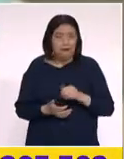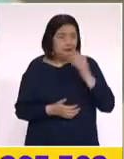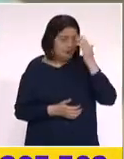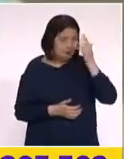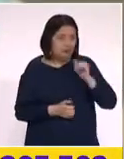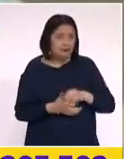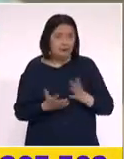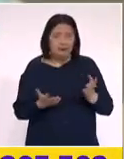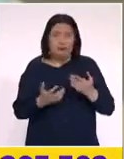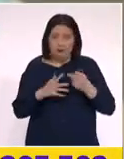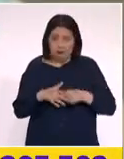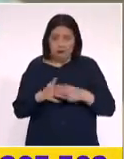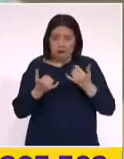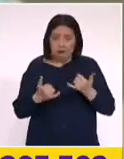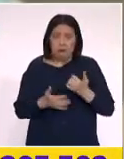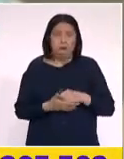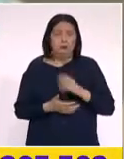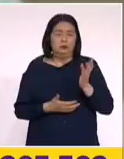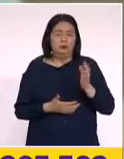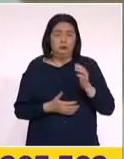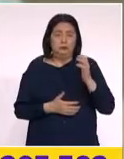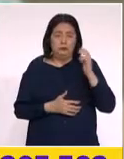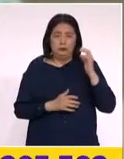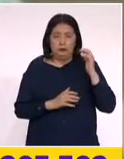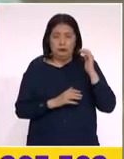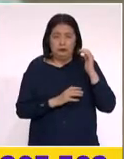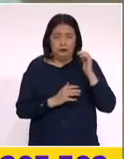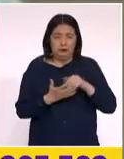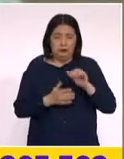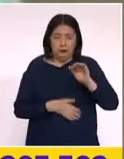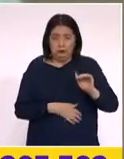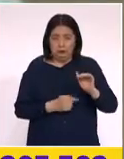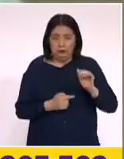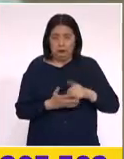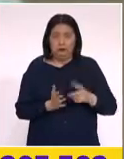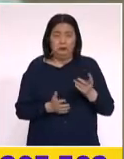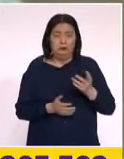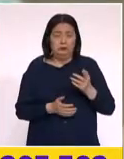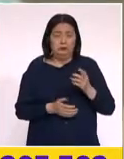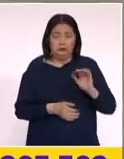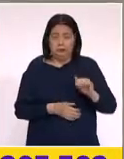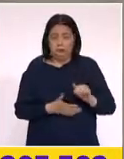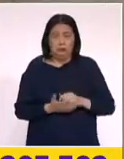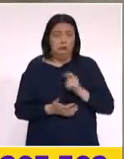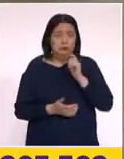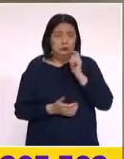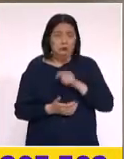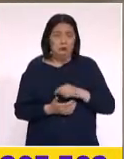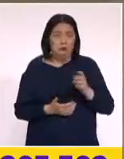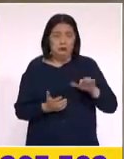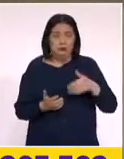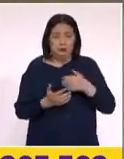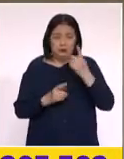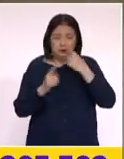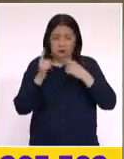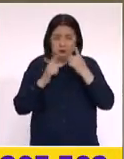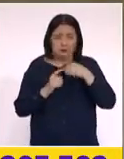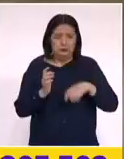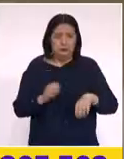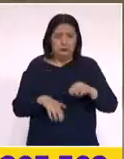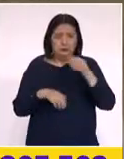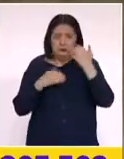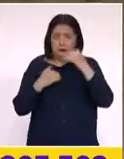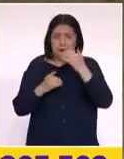Fátima? Comenzamos hoy con una imagen de este pequeño. Van a verlo, es un niño ucraniano que llega llorando a la